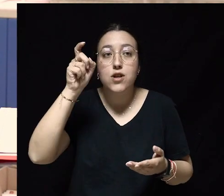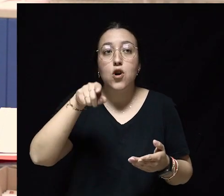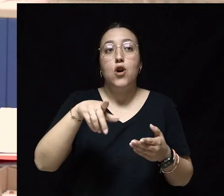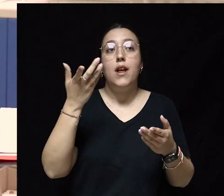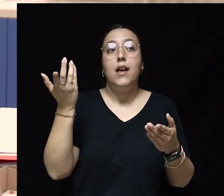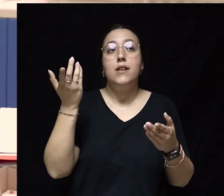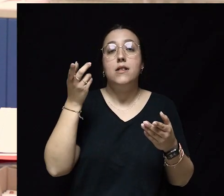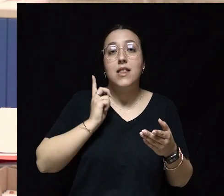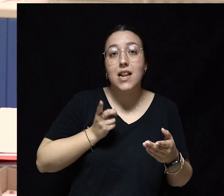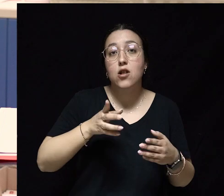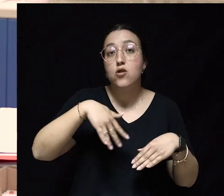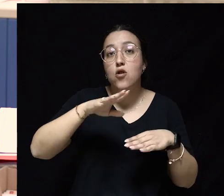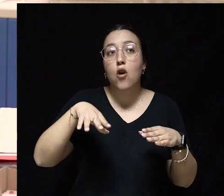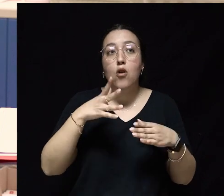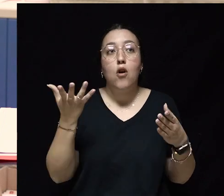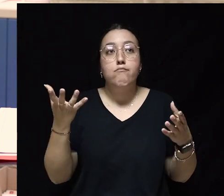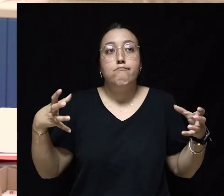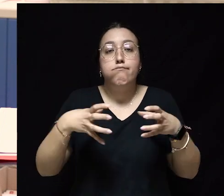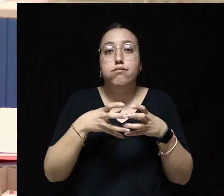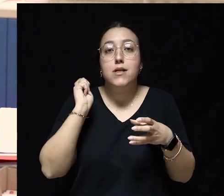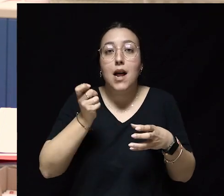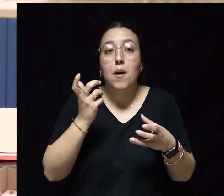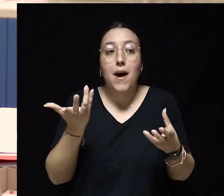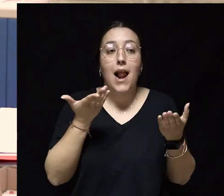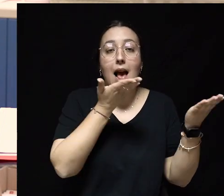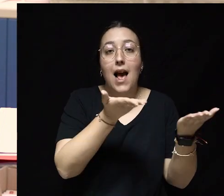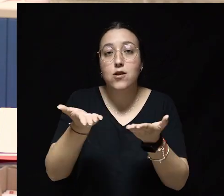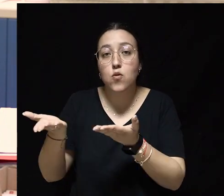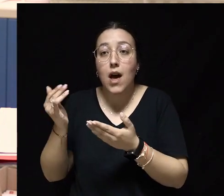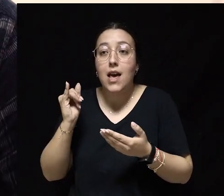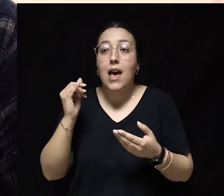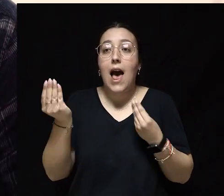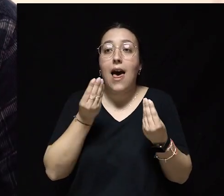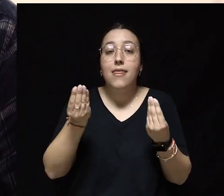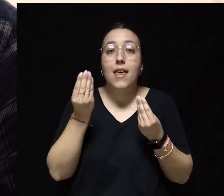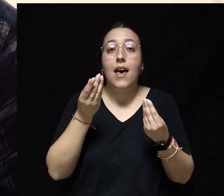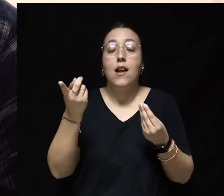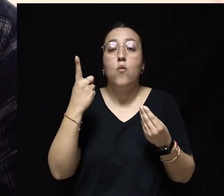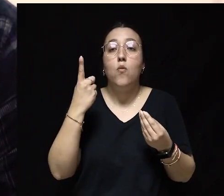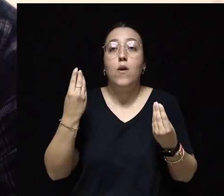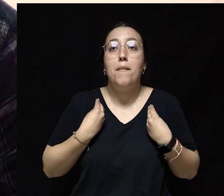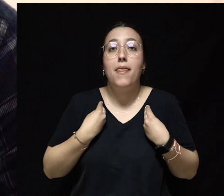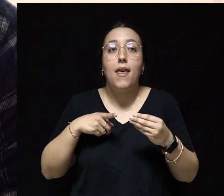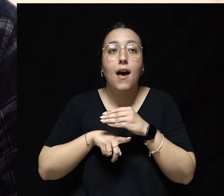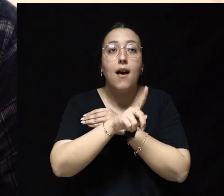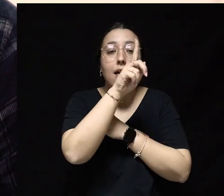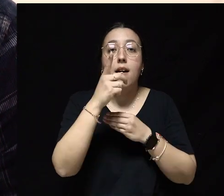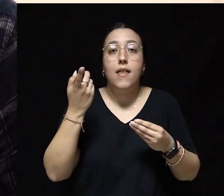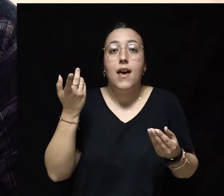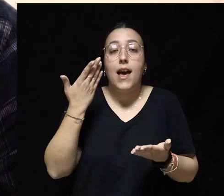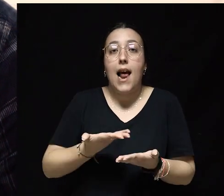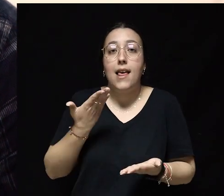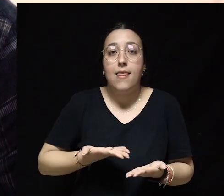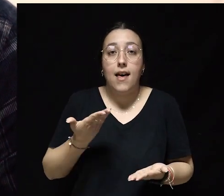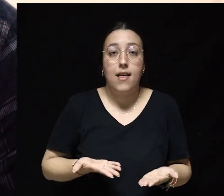tenemos que poner de nuestro lado todo lo posible para intentar incrementarlo de la manera que sea. Pues es una barbaridad, aquí lo vivimos, nosotros vivimos